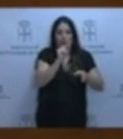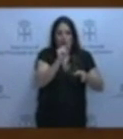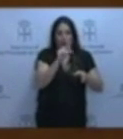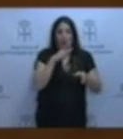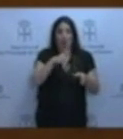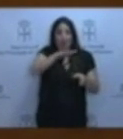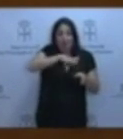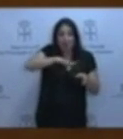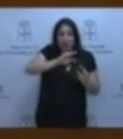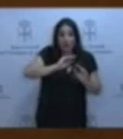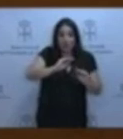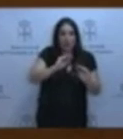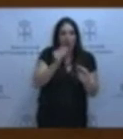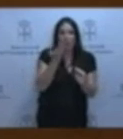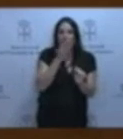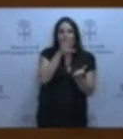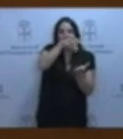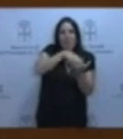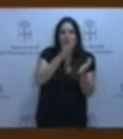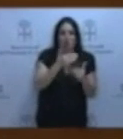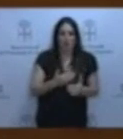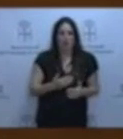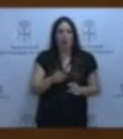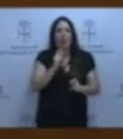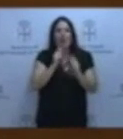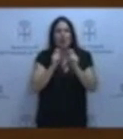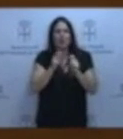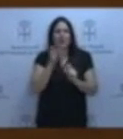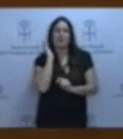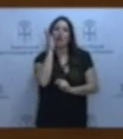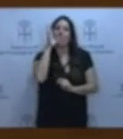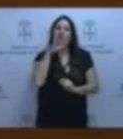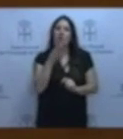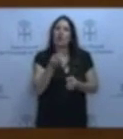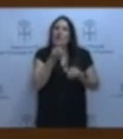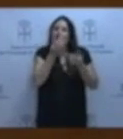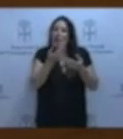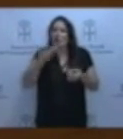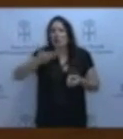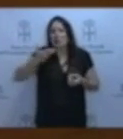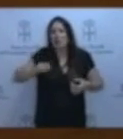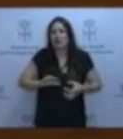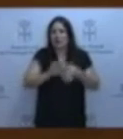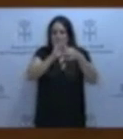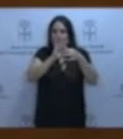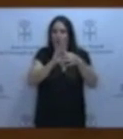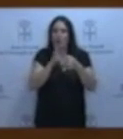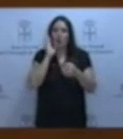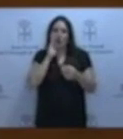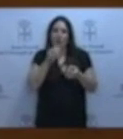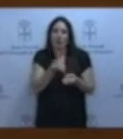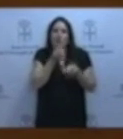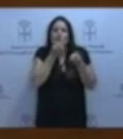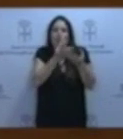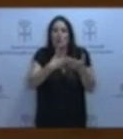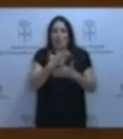Administración. Periodistas represaliados por publicar información relevante en sus medios de comunicación relacionada con la corrupción mientras el Gobierno guardaba silencio, miraba